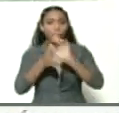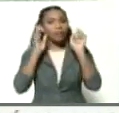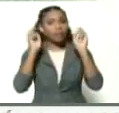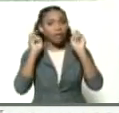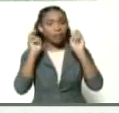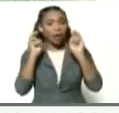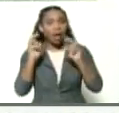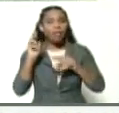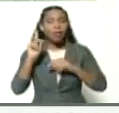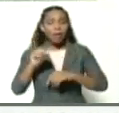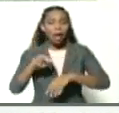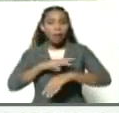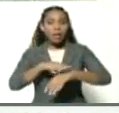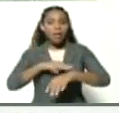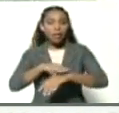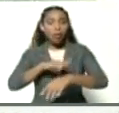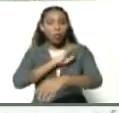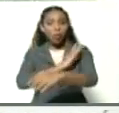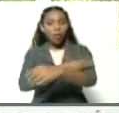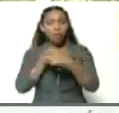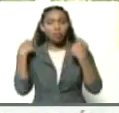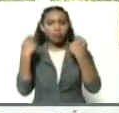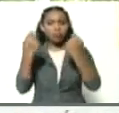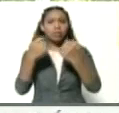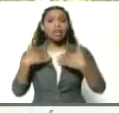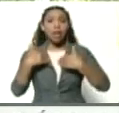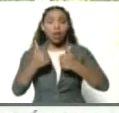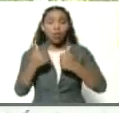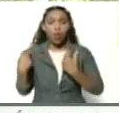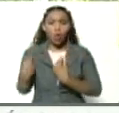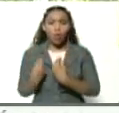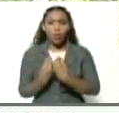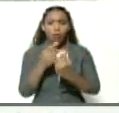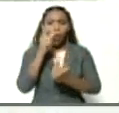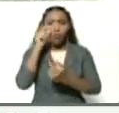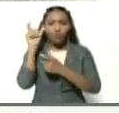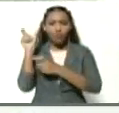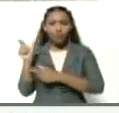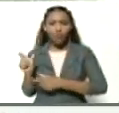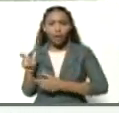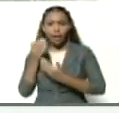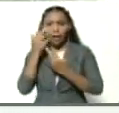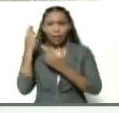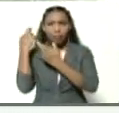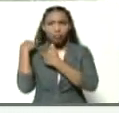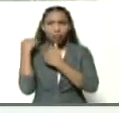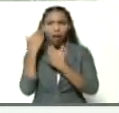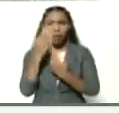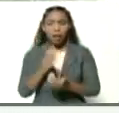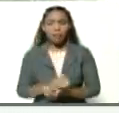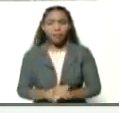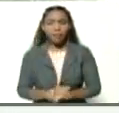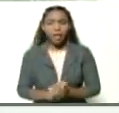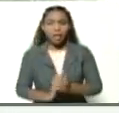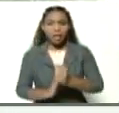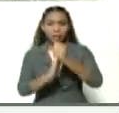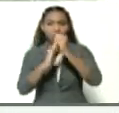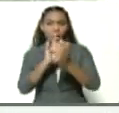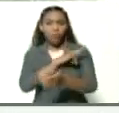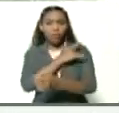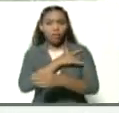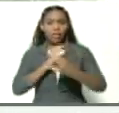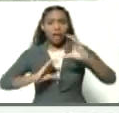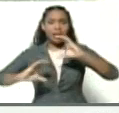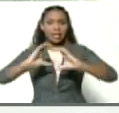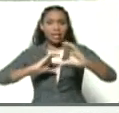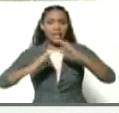el ministro del Poder Popular para la Salud, compañero doctor Carlos Alvarado, rector de la Universidad de las